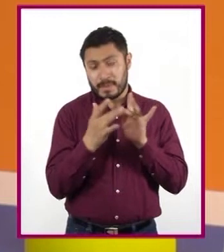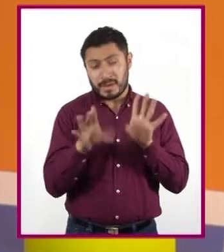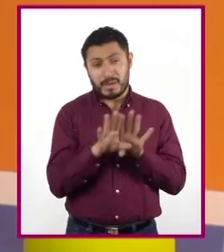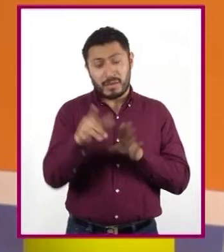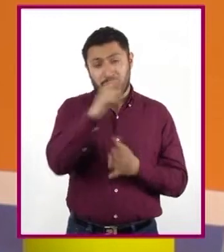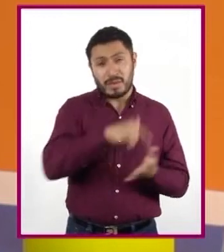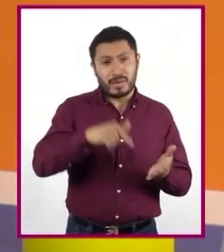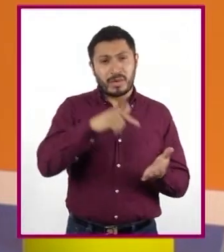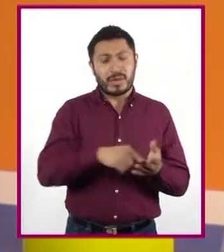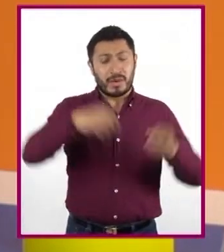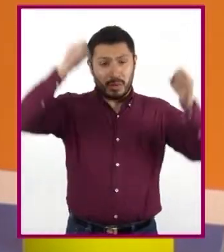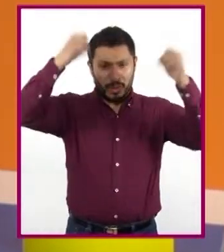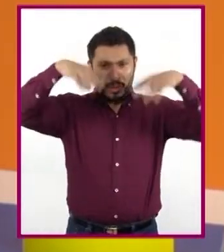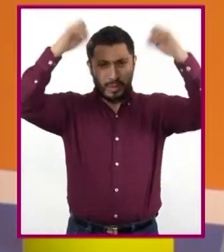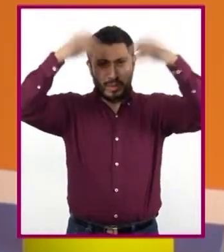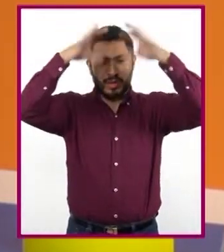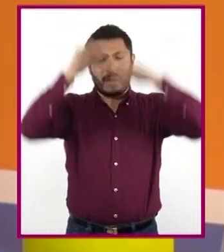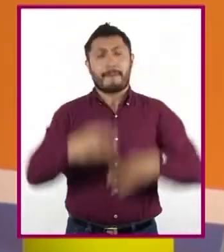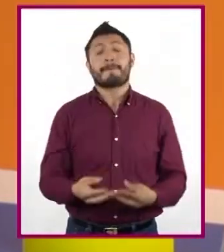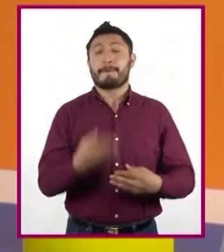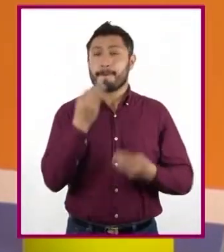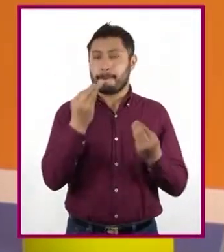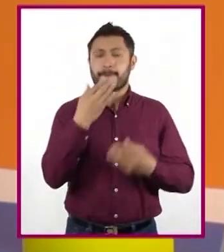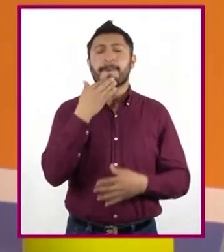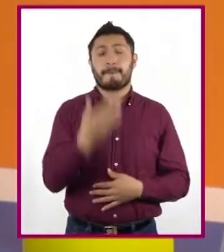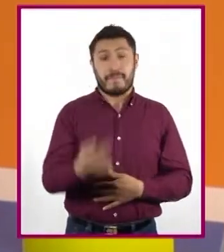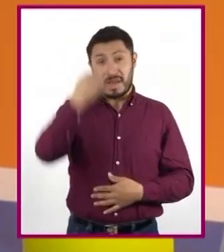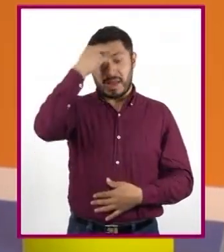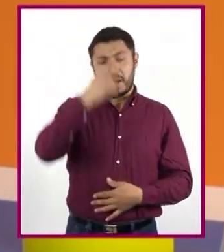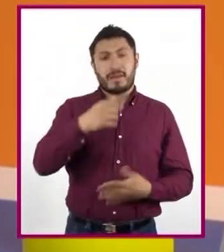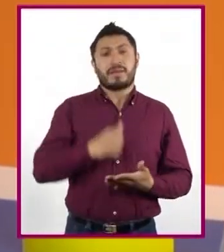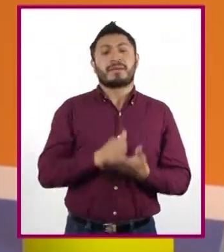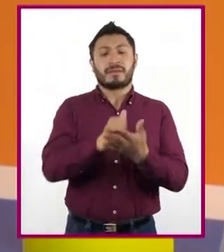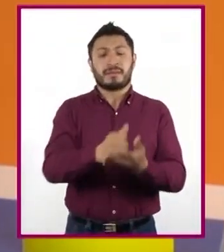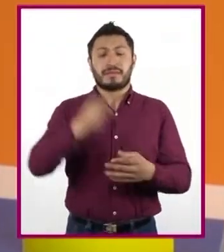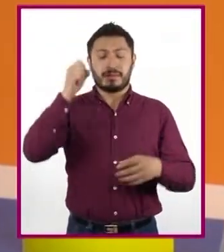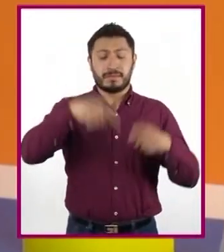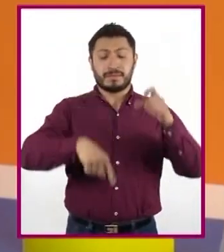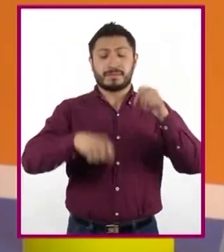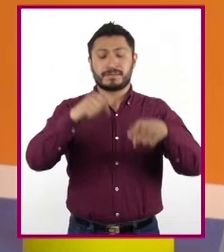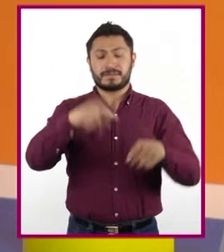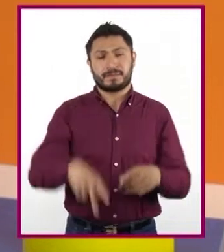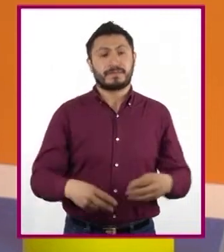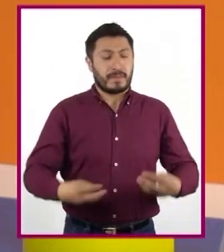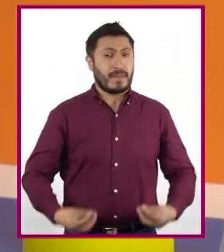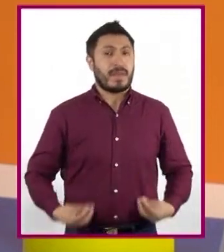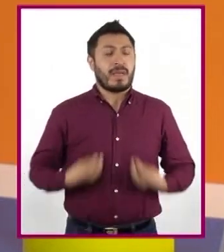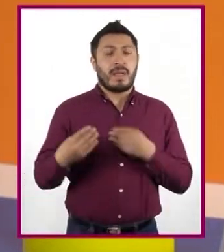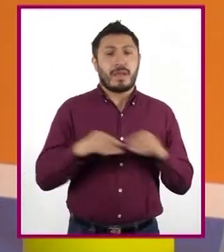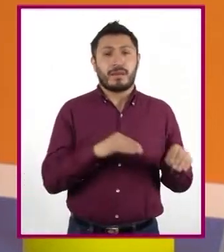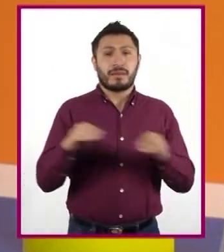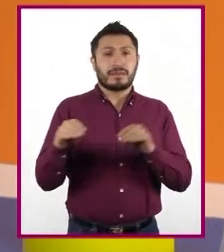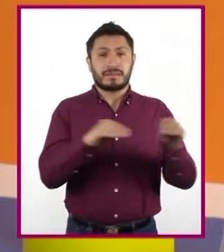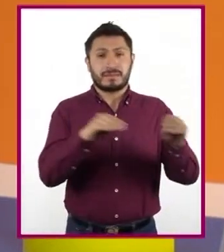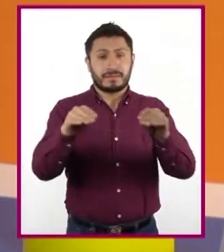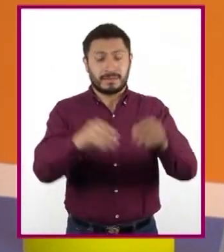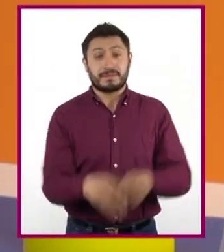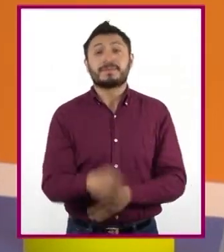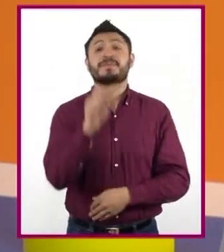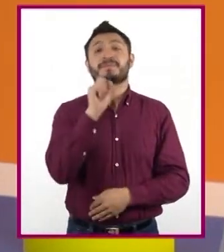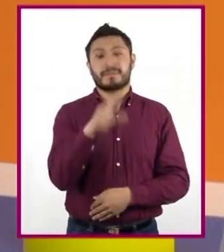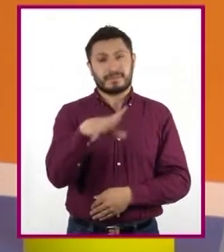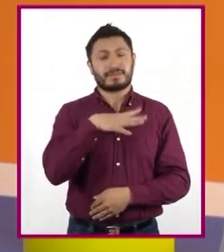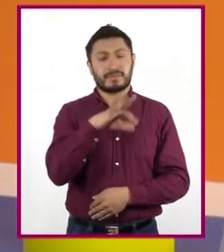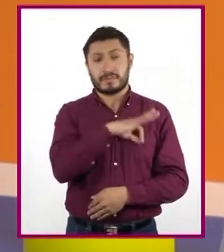donde el régimen de lluvias era suficiente como para permitir el cultivo y la vida sedentaria, aunque también